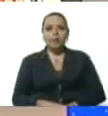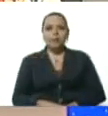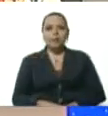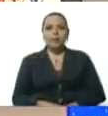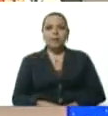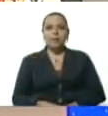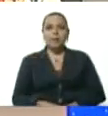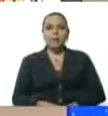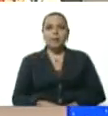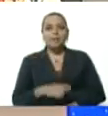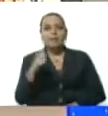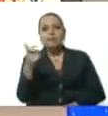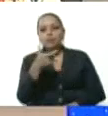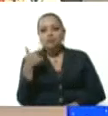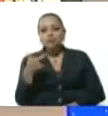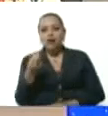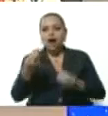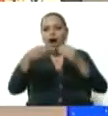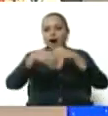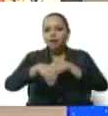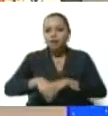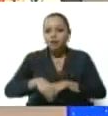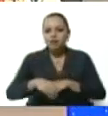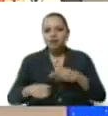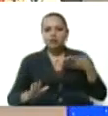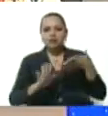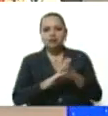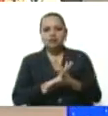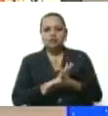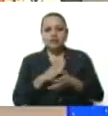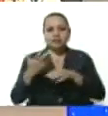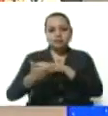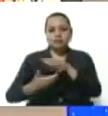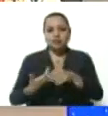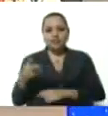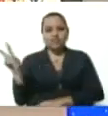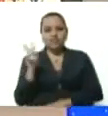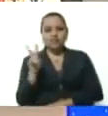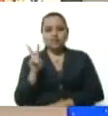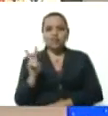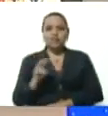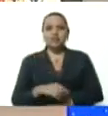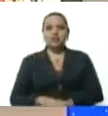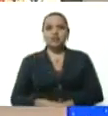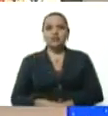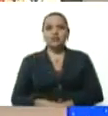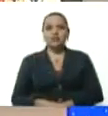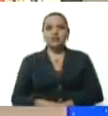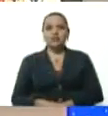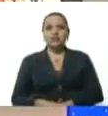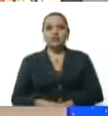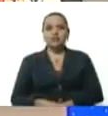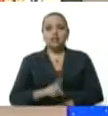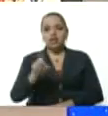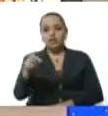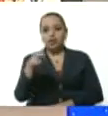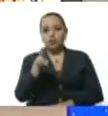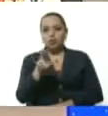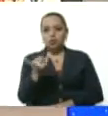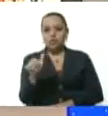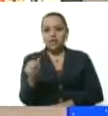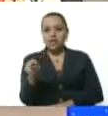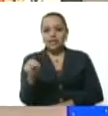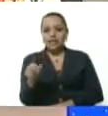es buscar un arreglo práctico de la controversia entre Venezuela y Guyana. Muy